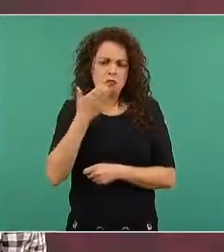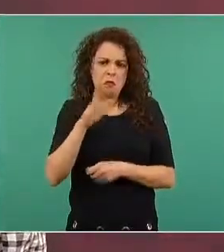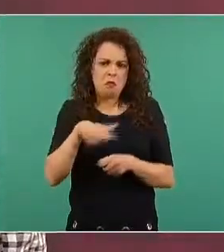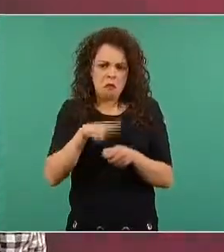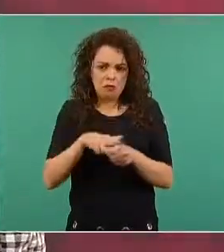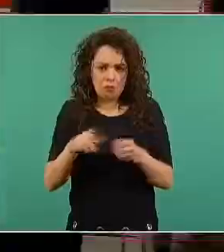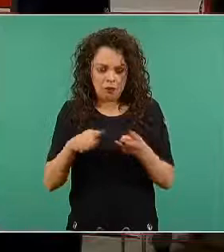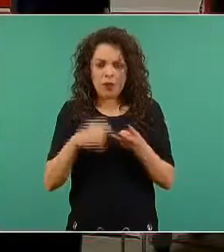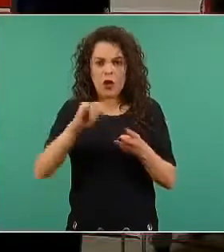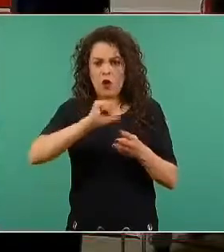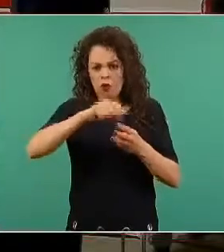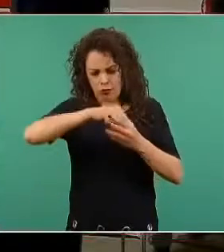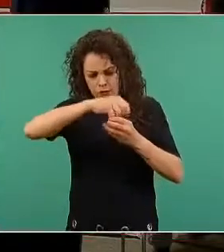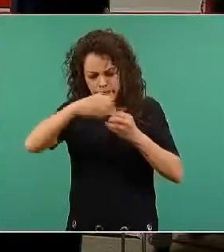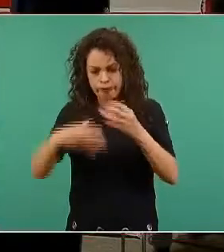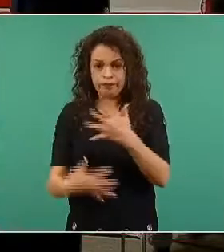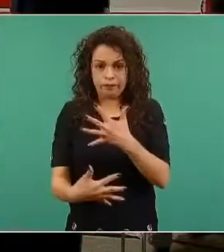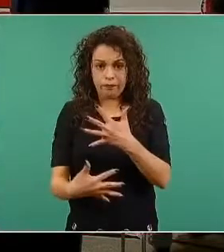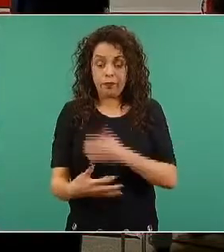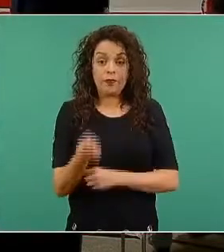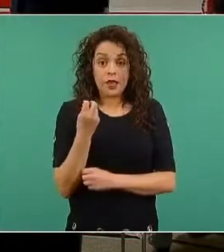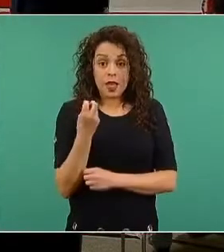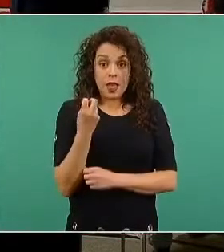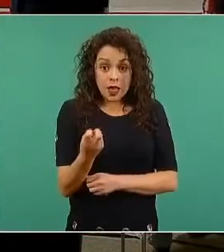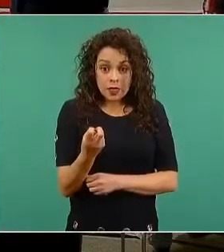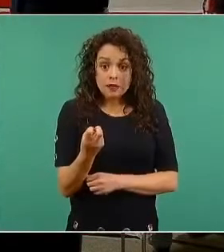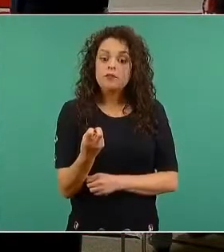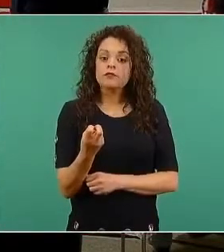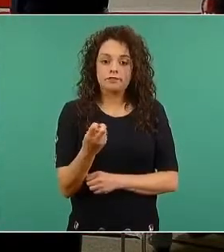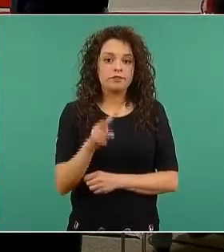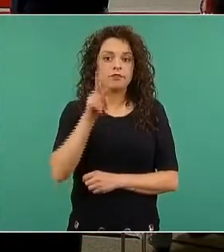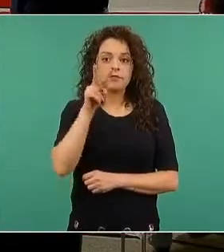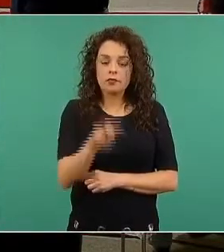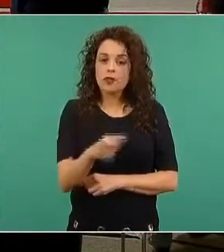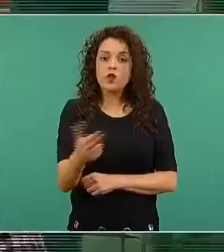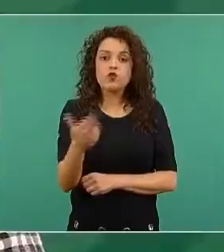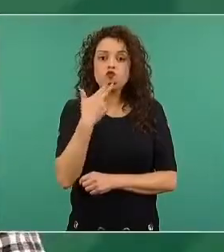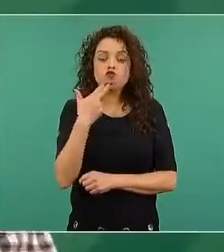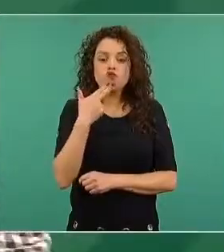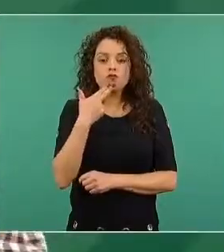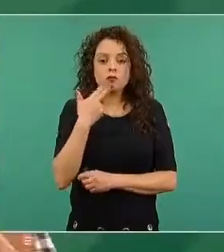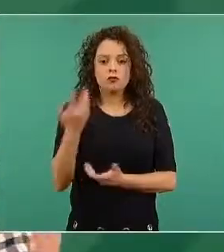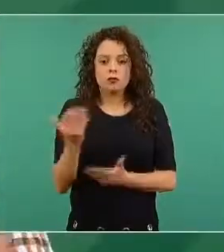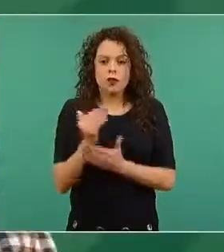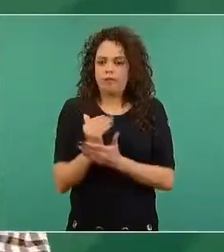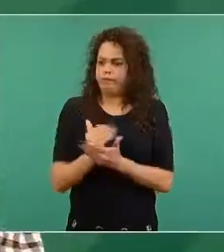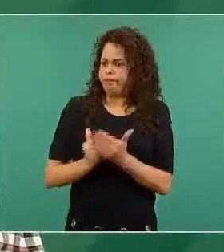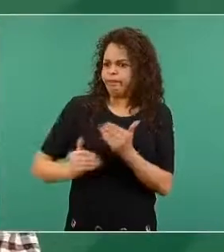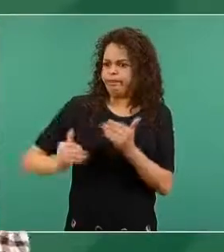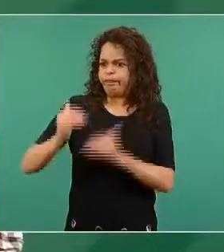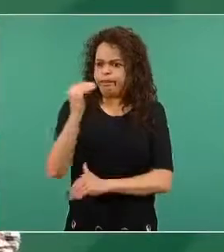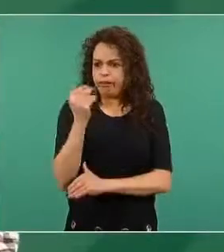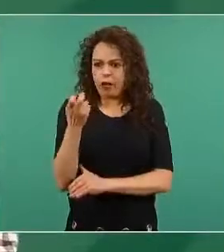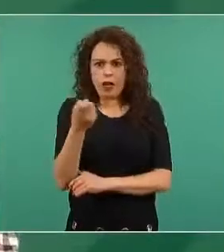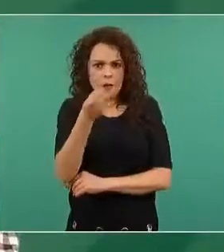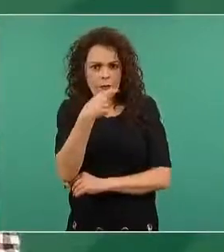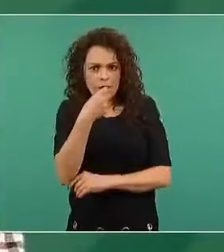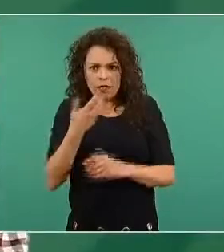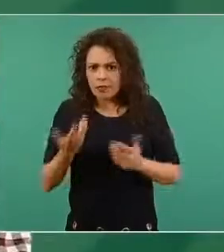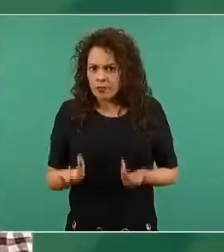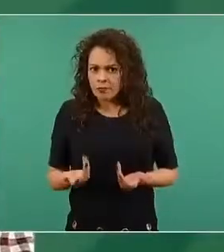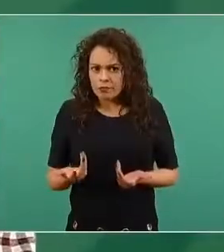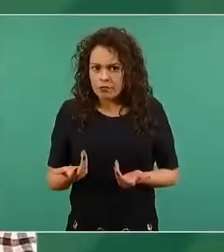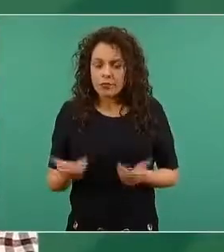llevó a un uso desmedido de estos medicamentos, fuera de lo que es razonable con